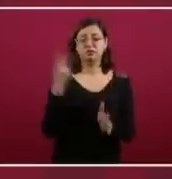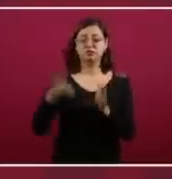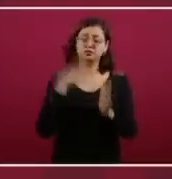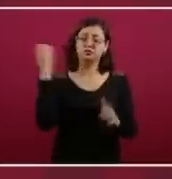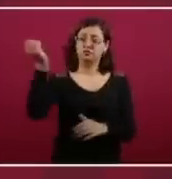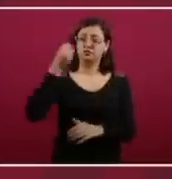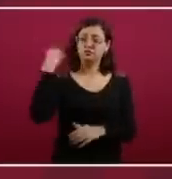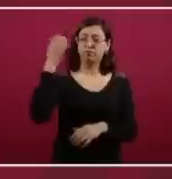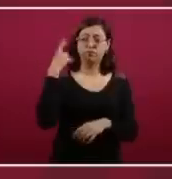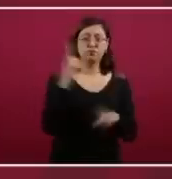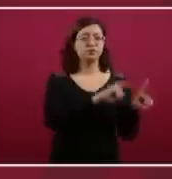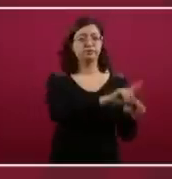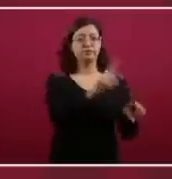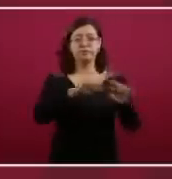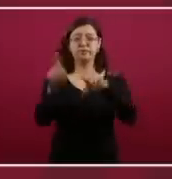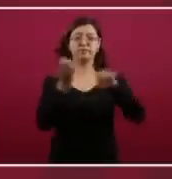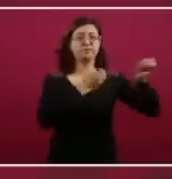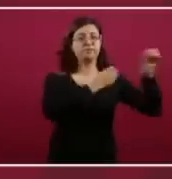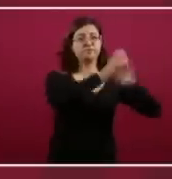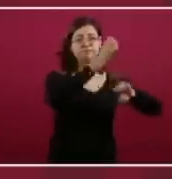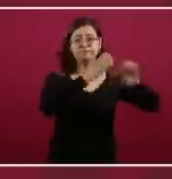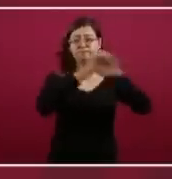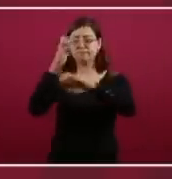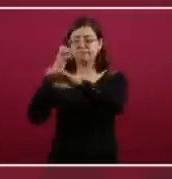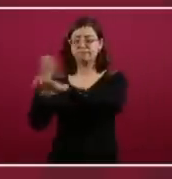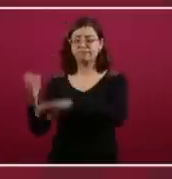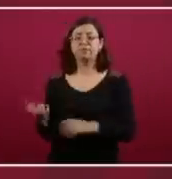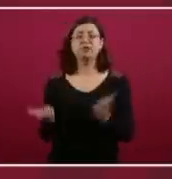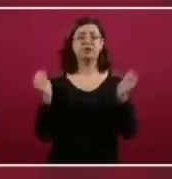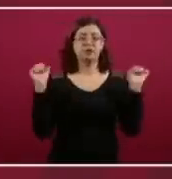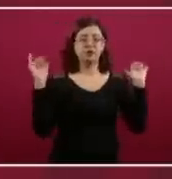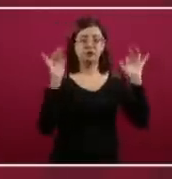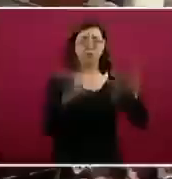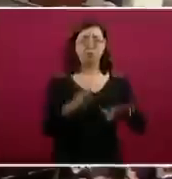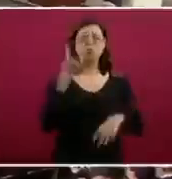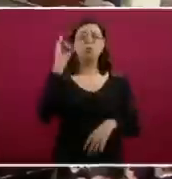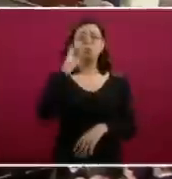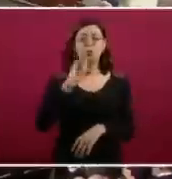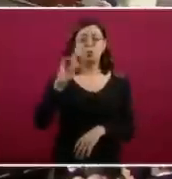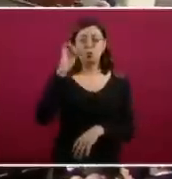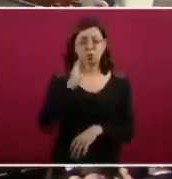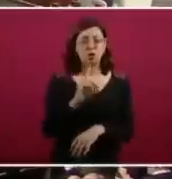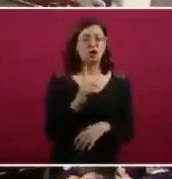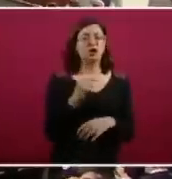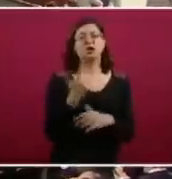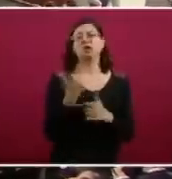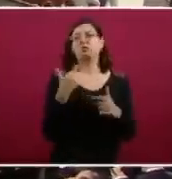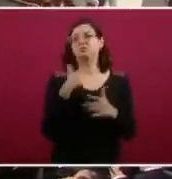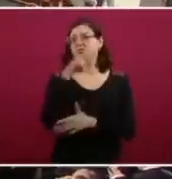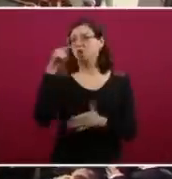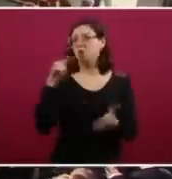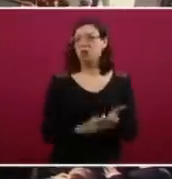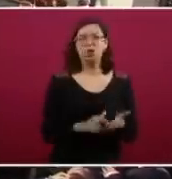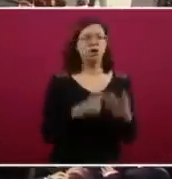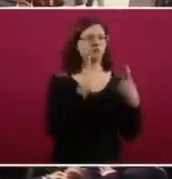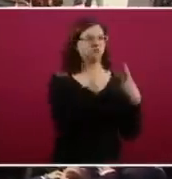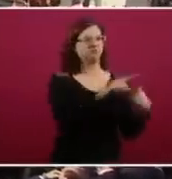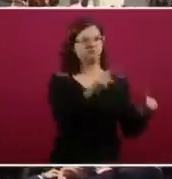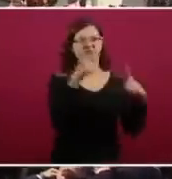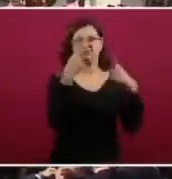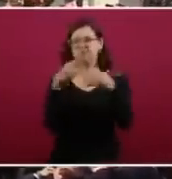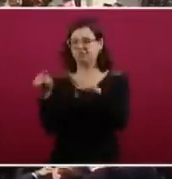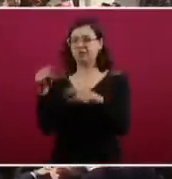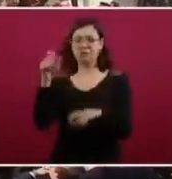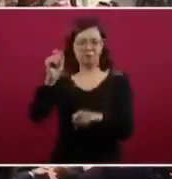entidades federativas. Ahí acudieron mujeres de muy diversos lugares del propio estado,